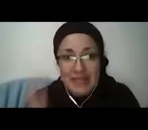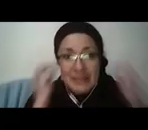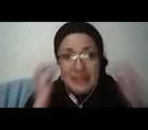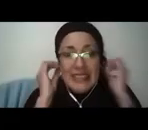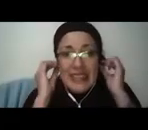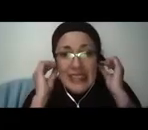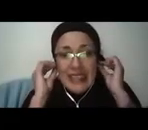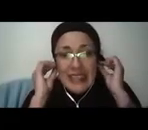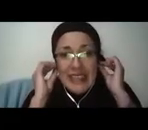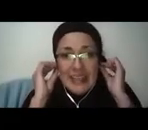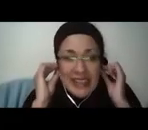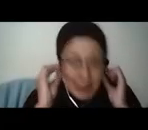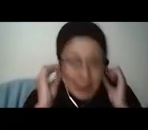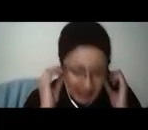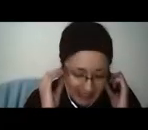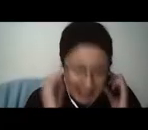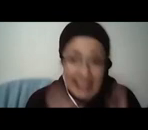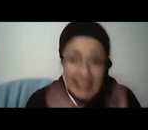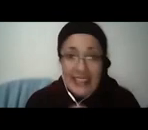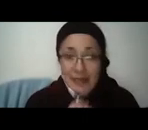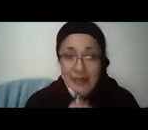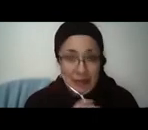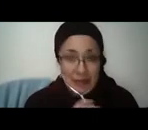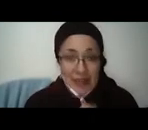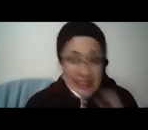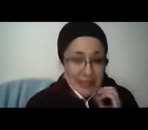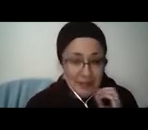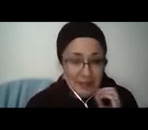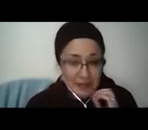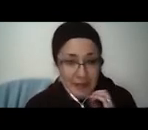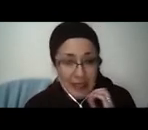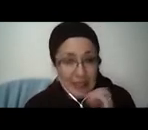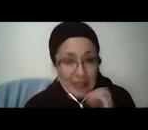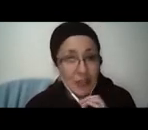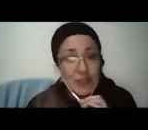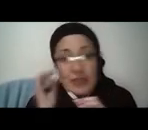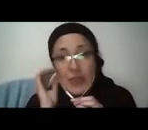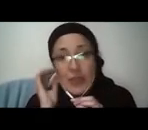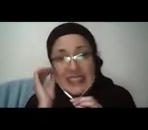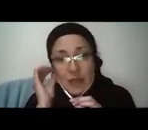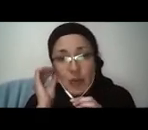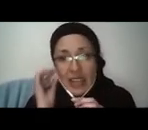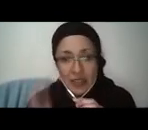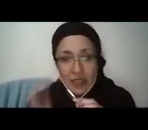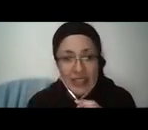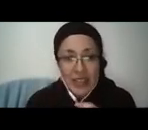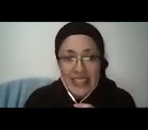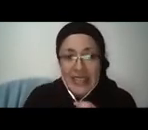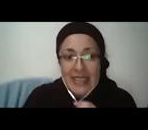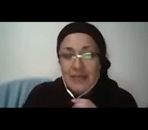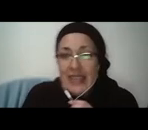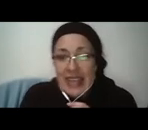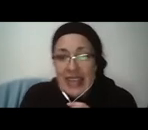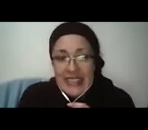Bien, esta imagen que ustedes tienen aquí enfrente nos cuenta un poco la historia. Nos dice